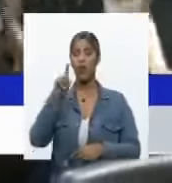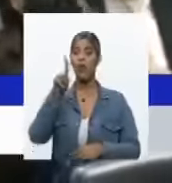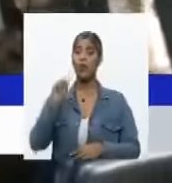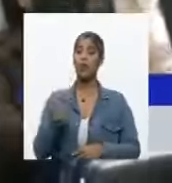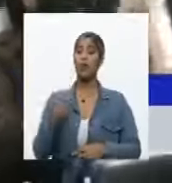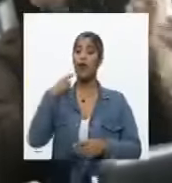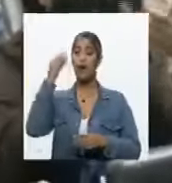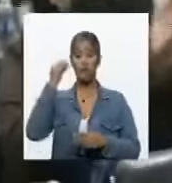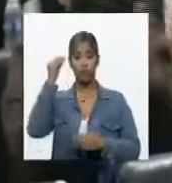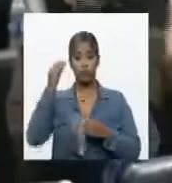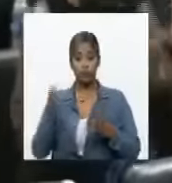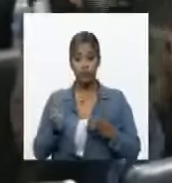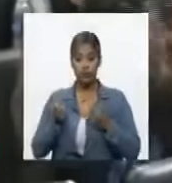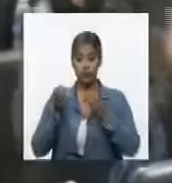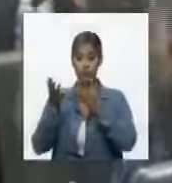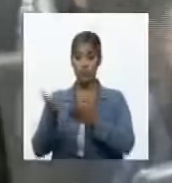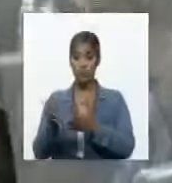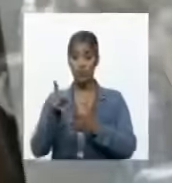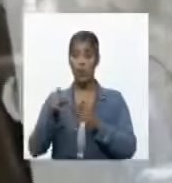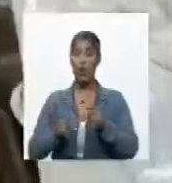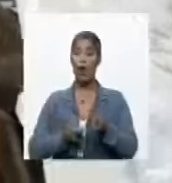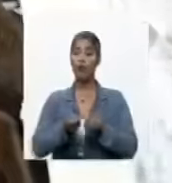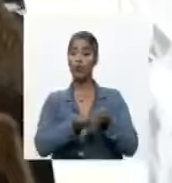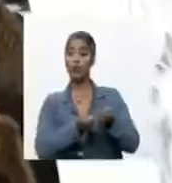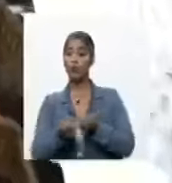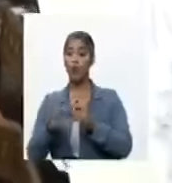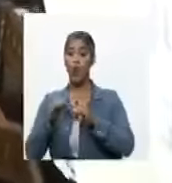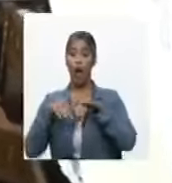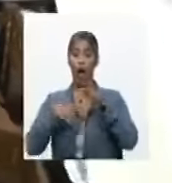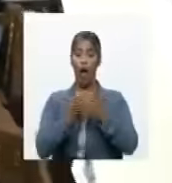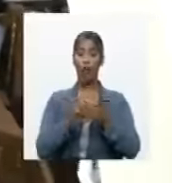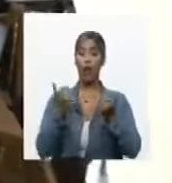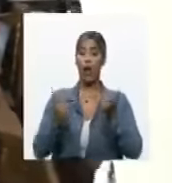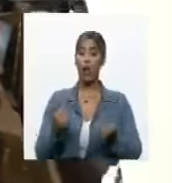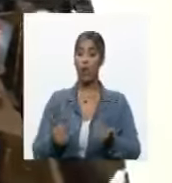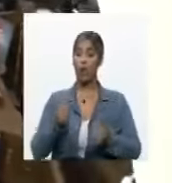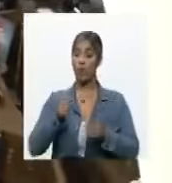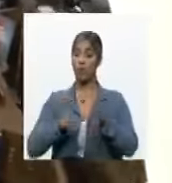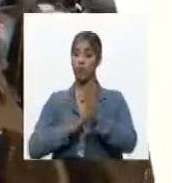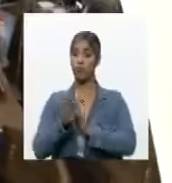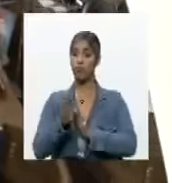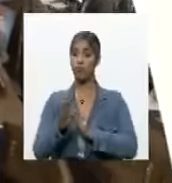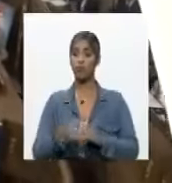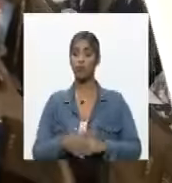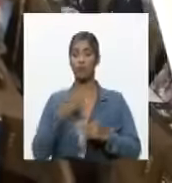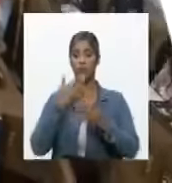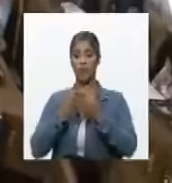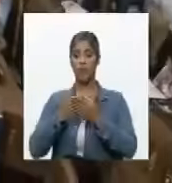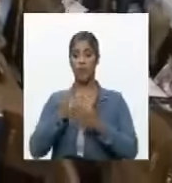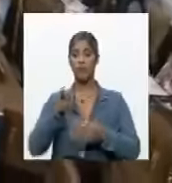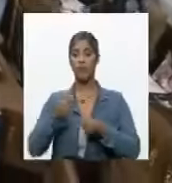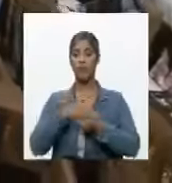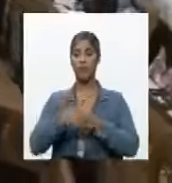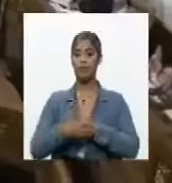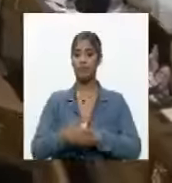dé la sabiduría necesaria para seguir conduciendo, como lo ha hecho, al pueblo por caminos de victoria. Gracias,